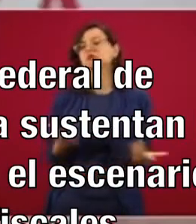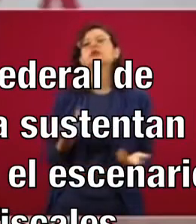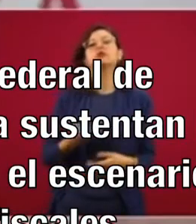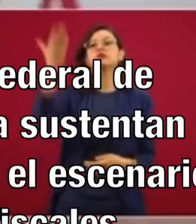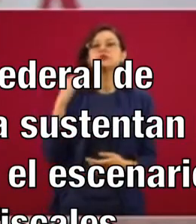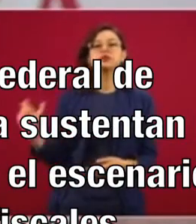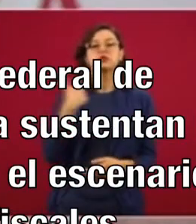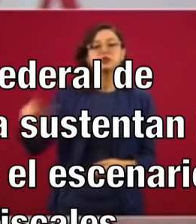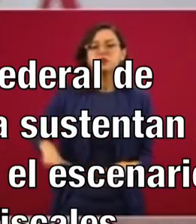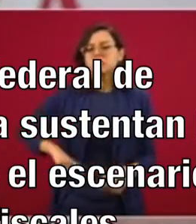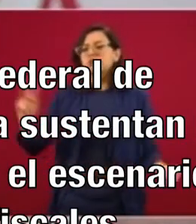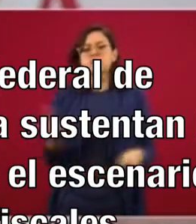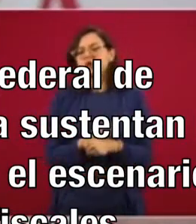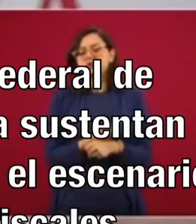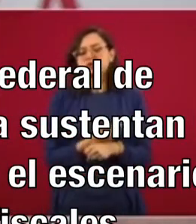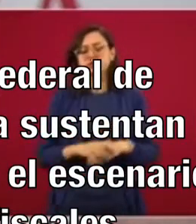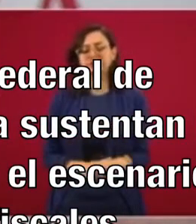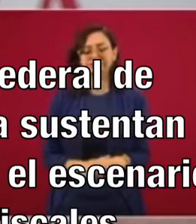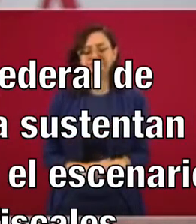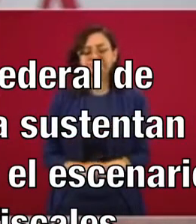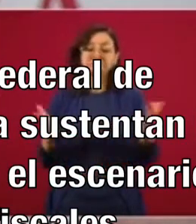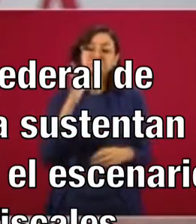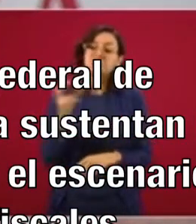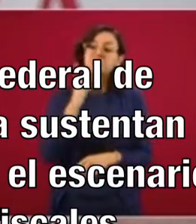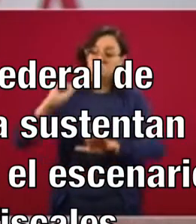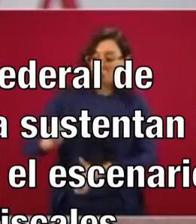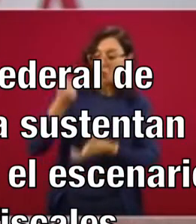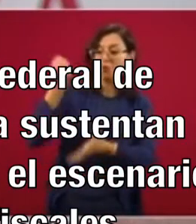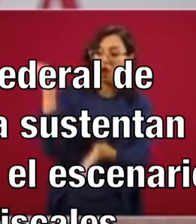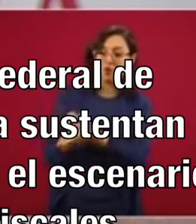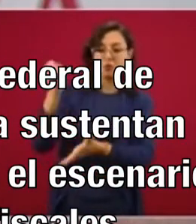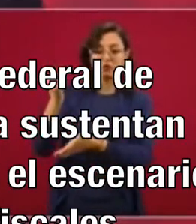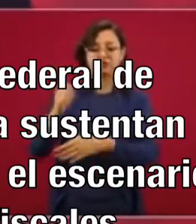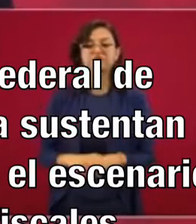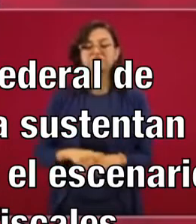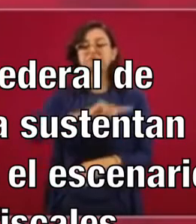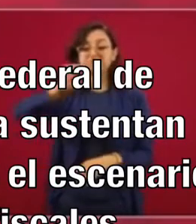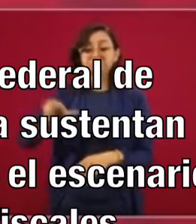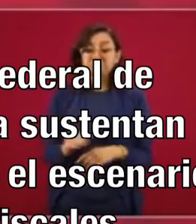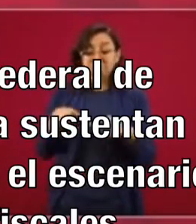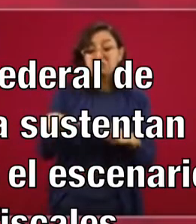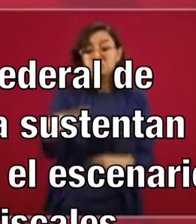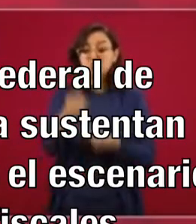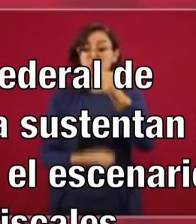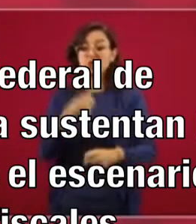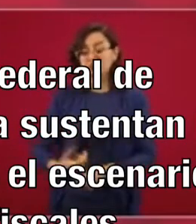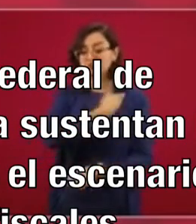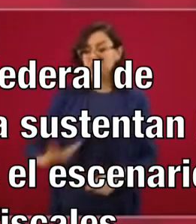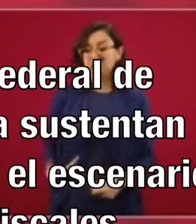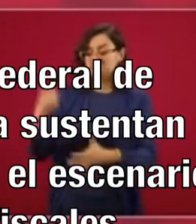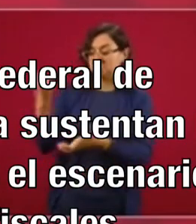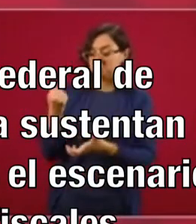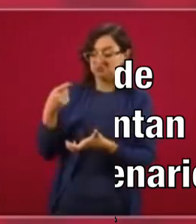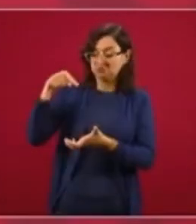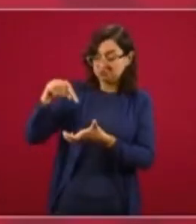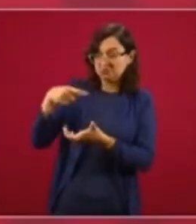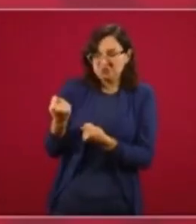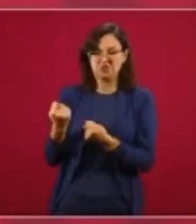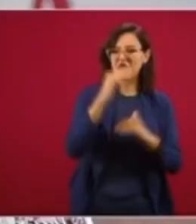antes? De que se aprobaba un presupuesto y el Ejecutivo hacía lo que le daba la gana.